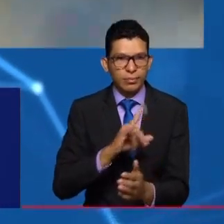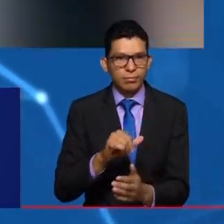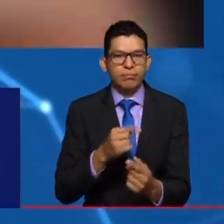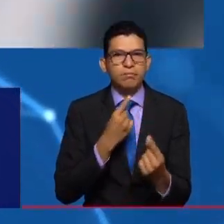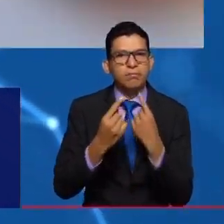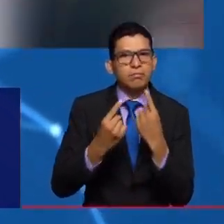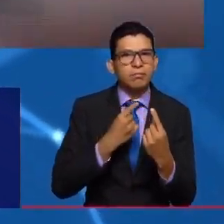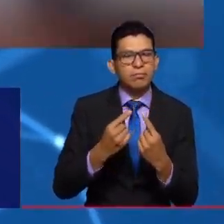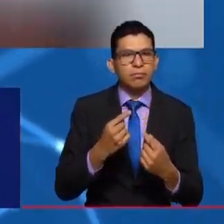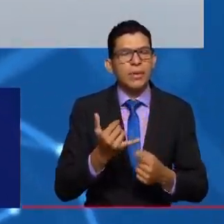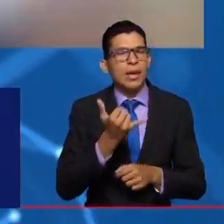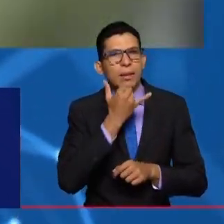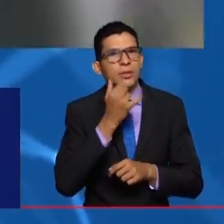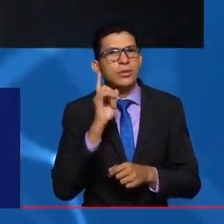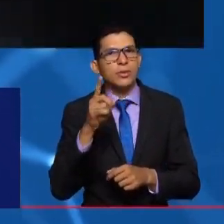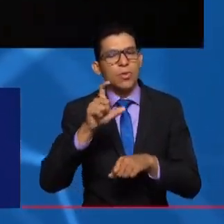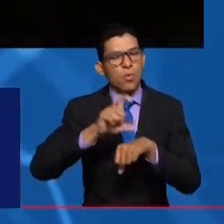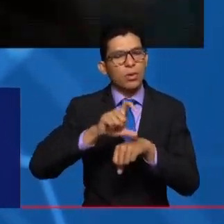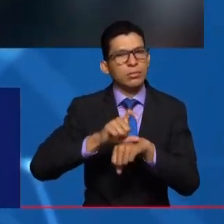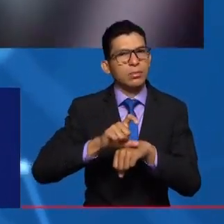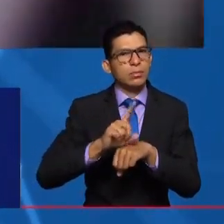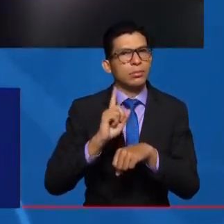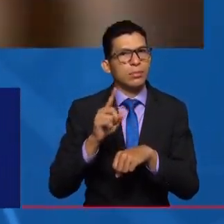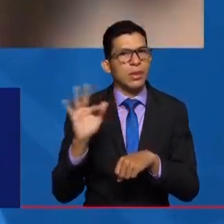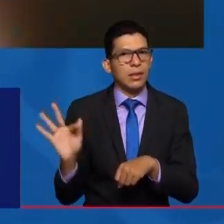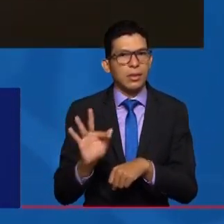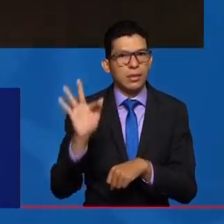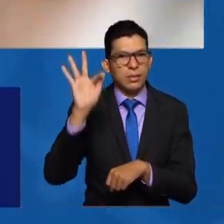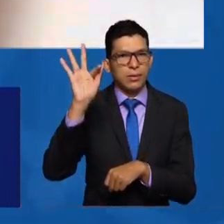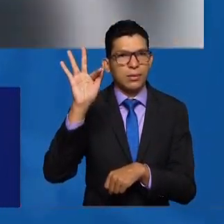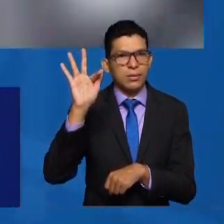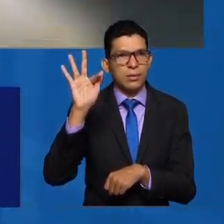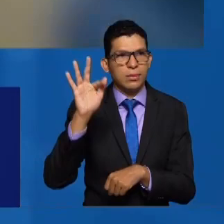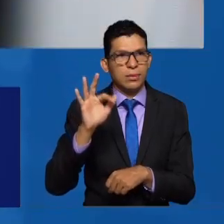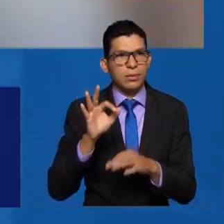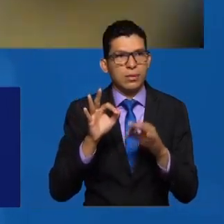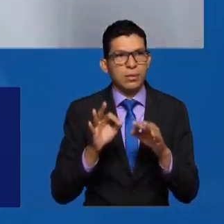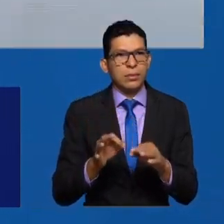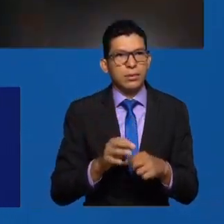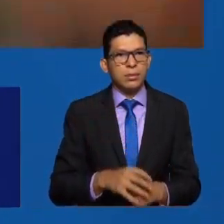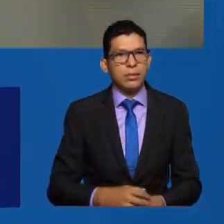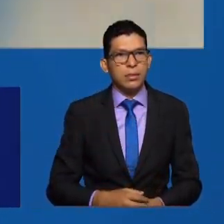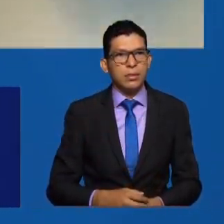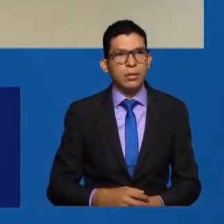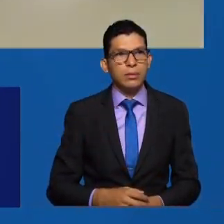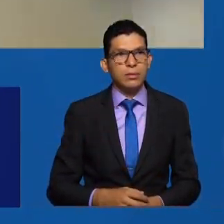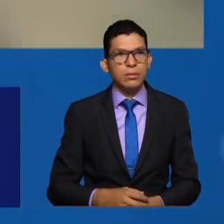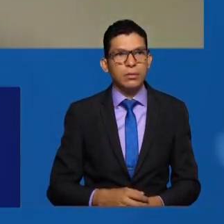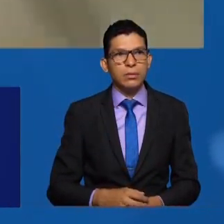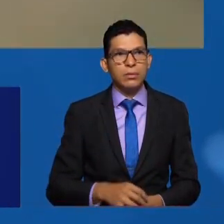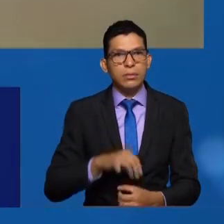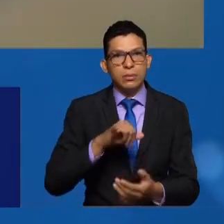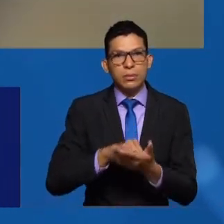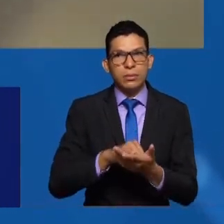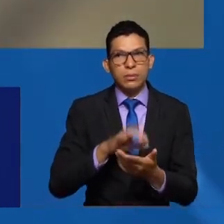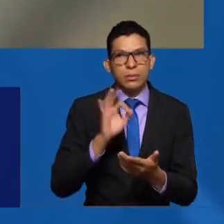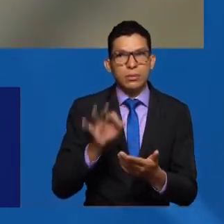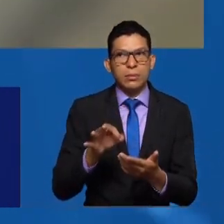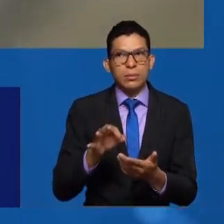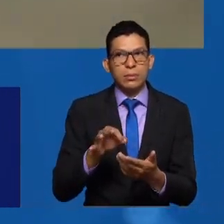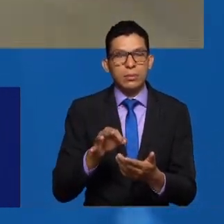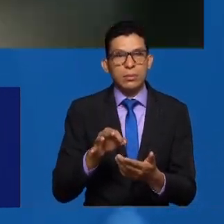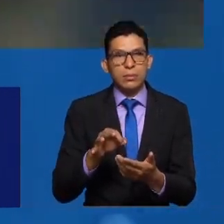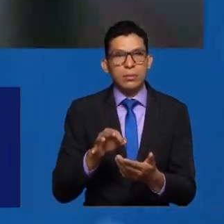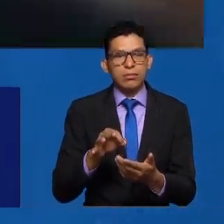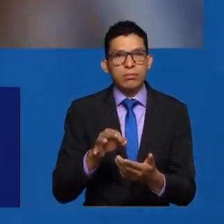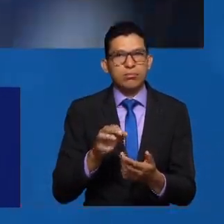este infancia en isaía de Gamboa en este colegio terror Colorado se logró solucionar Bueno muy buenos días efectivamente se logró solucionar gracias